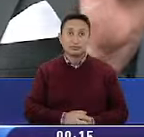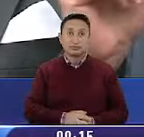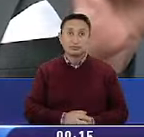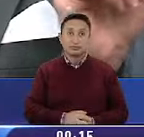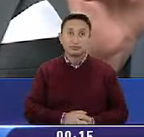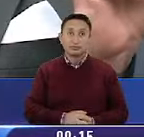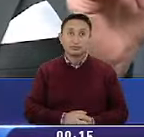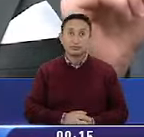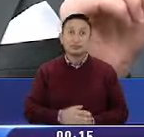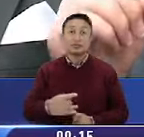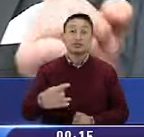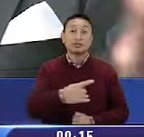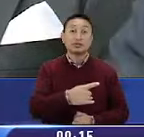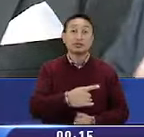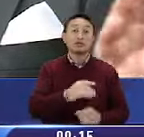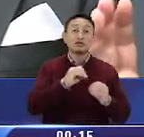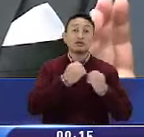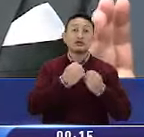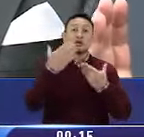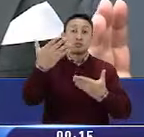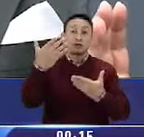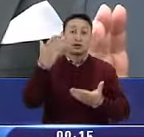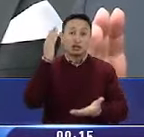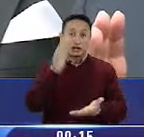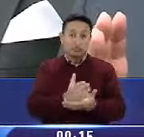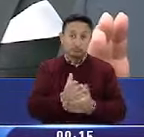de la organización política prevista en la ley.